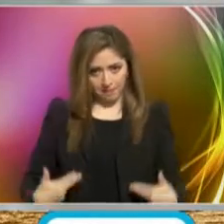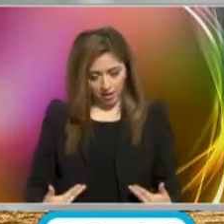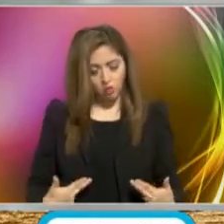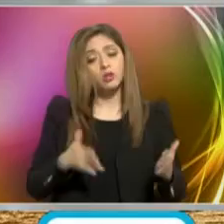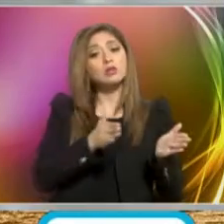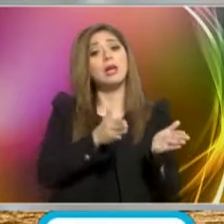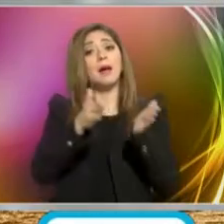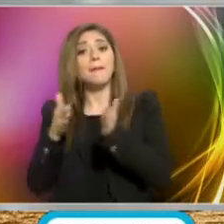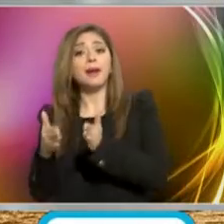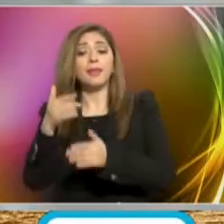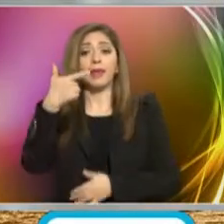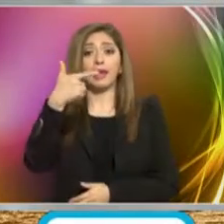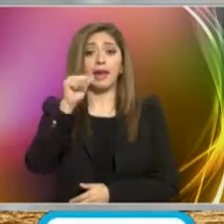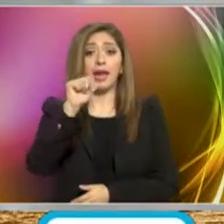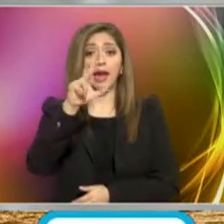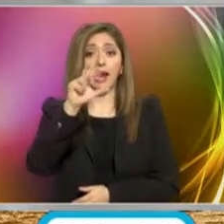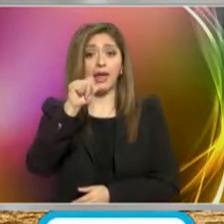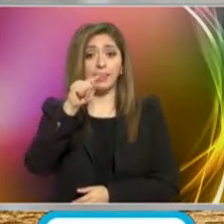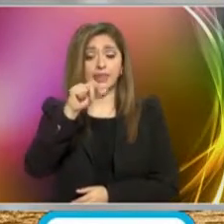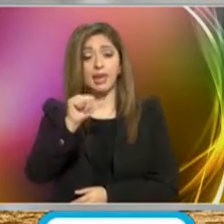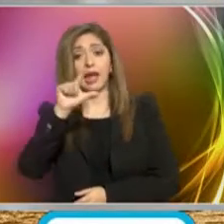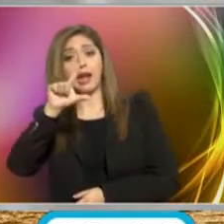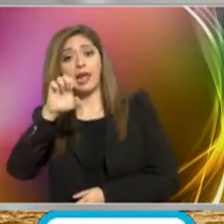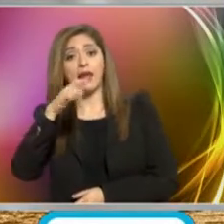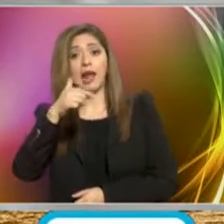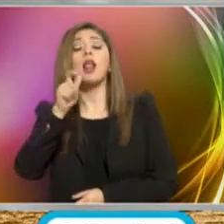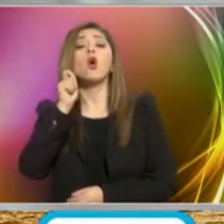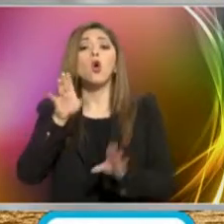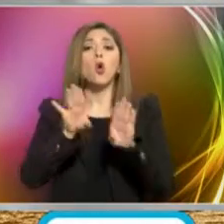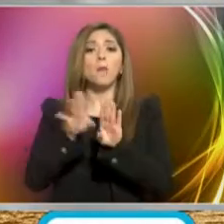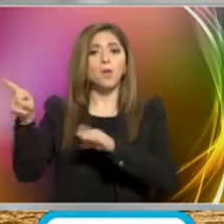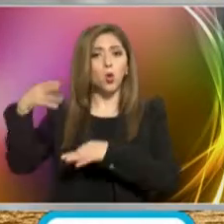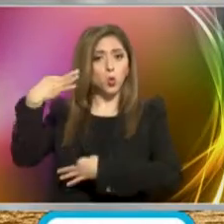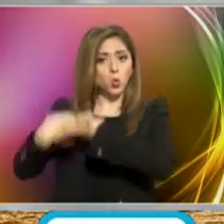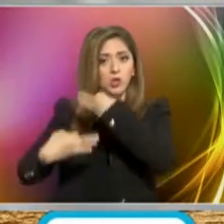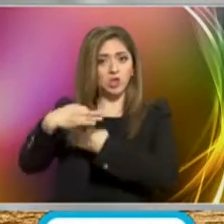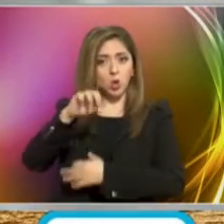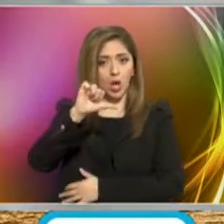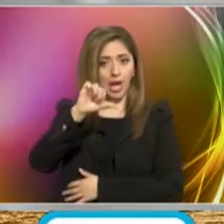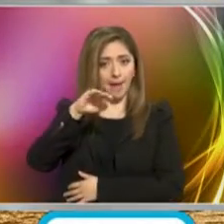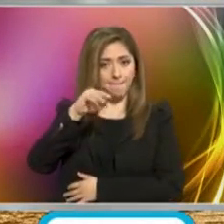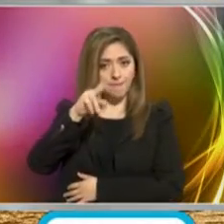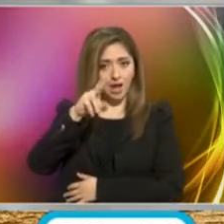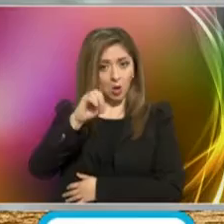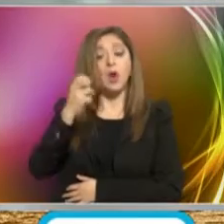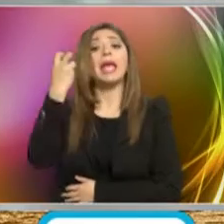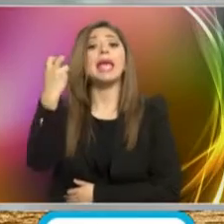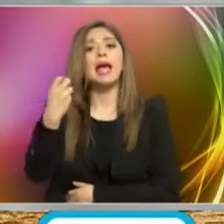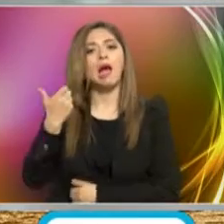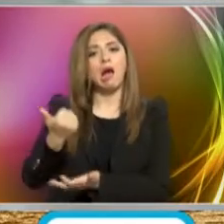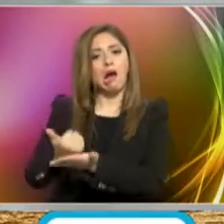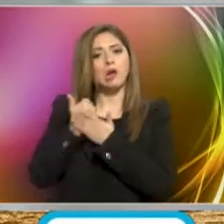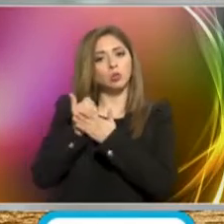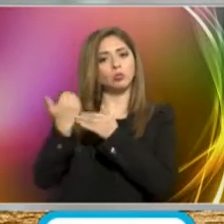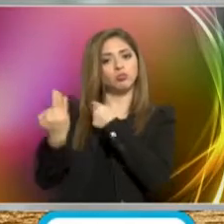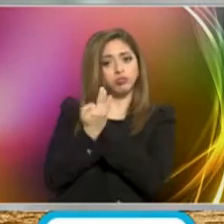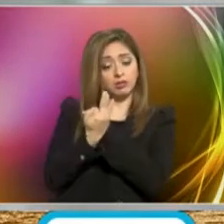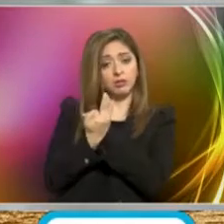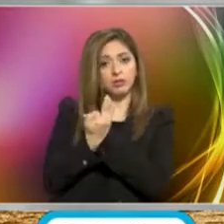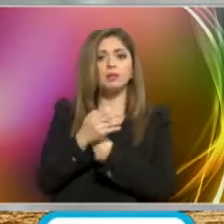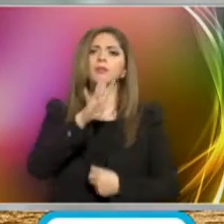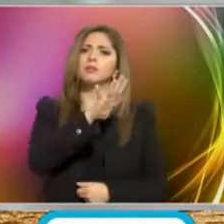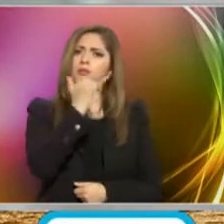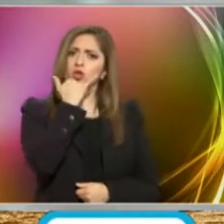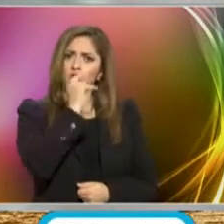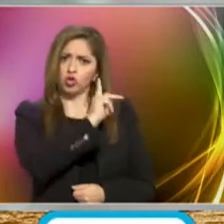garantía legal es a través de un juicio de amparo, Muy bien. que ese es el medio adecuado para restaurar Al que cualquier todos tenemos violación. derecho. Al que